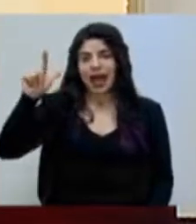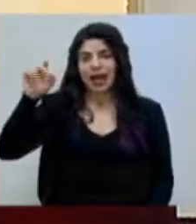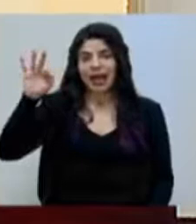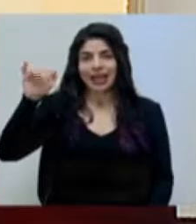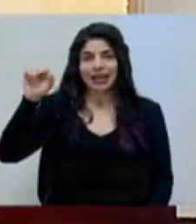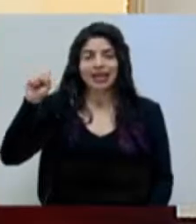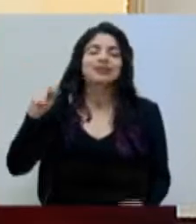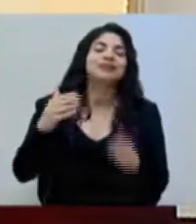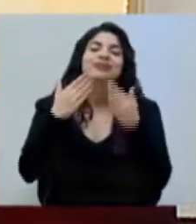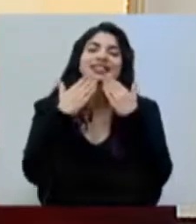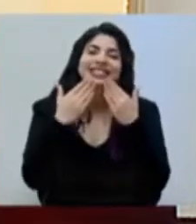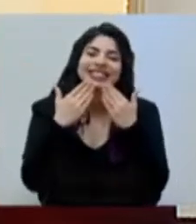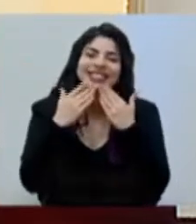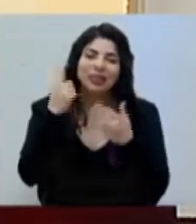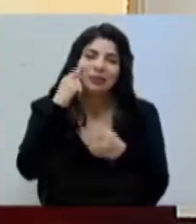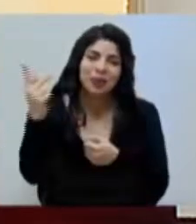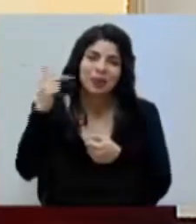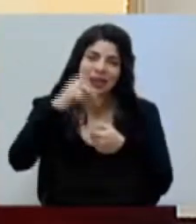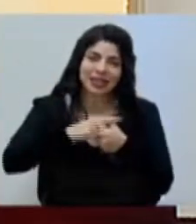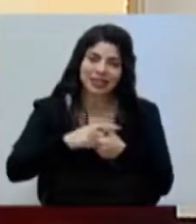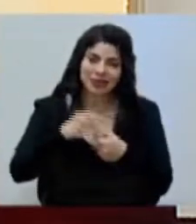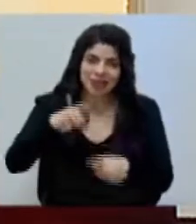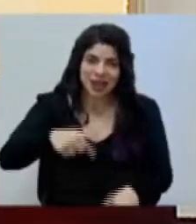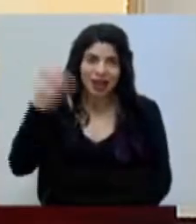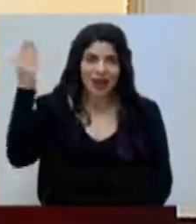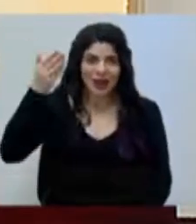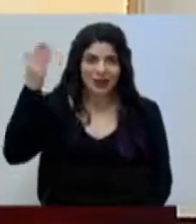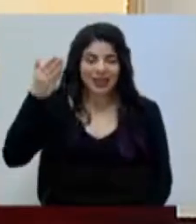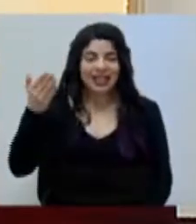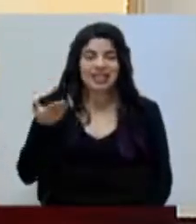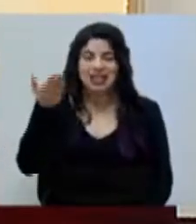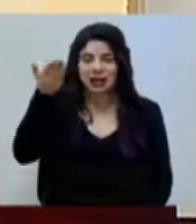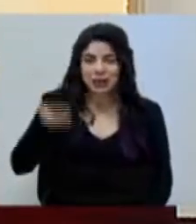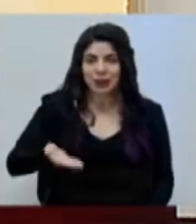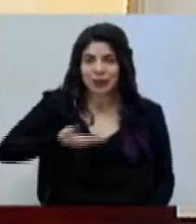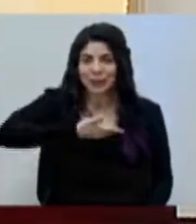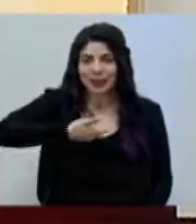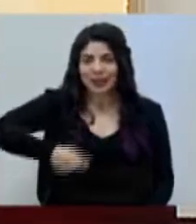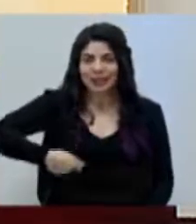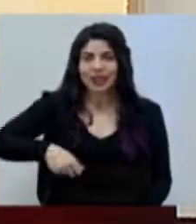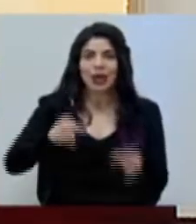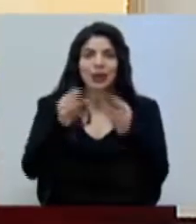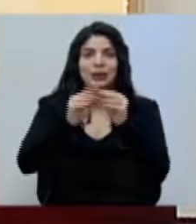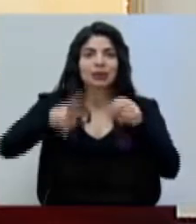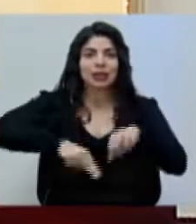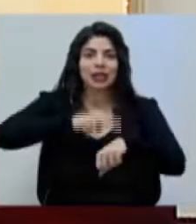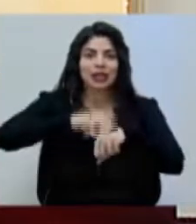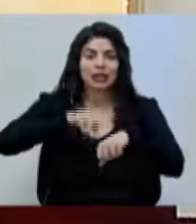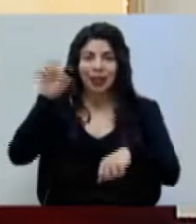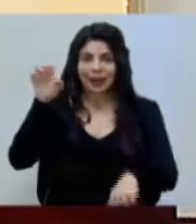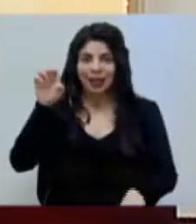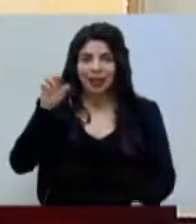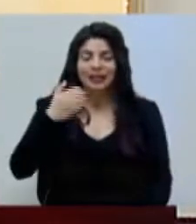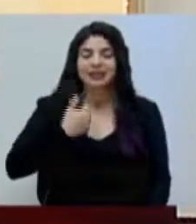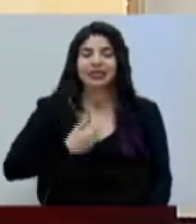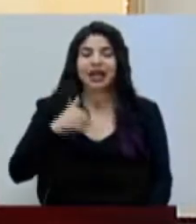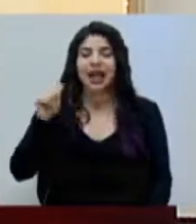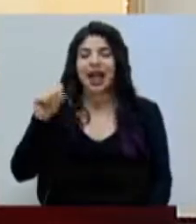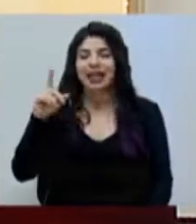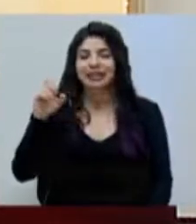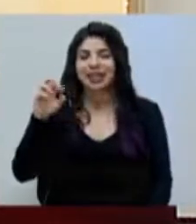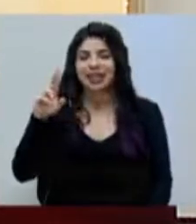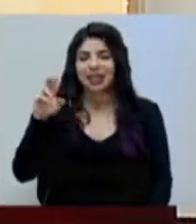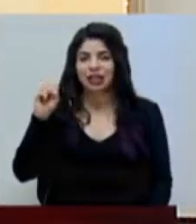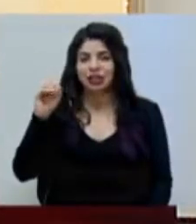presidencia.go.cr/alertas. Agradecemos la participación en esta conferencia de prensa del presidente de la Comisión Nacional de Emergencias, el señor